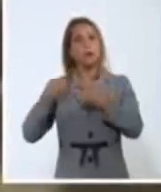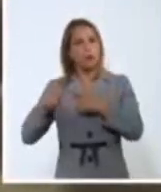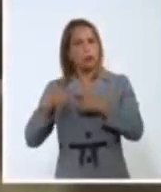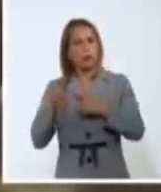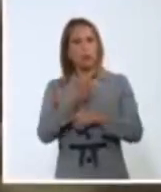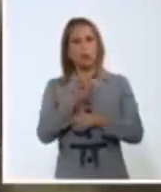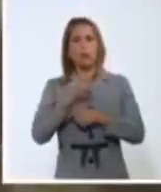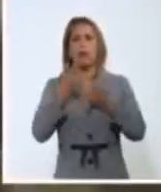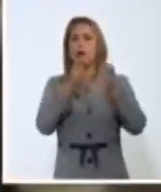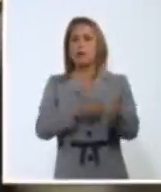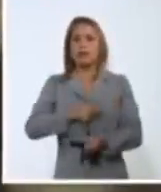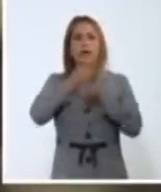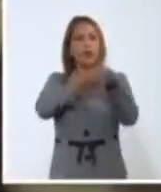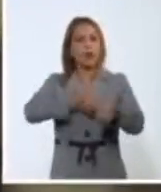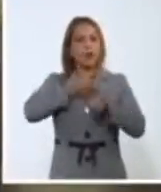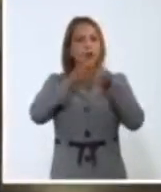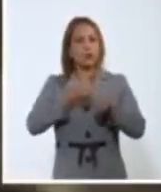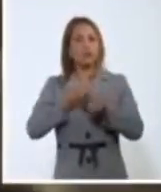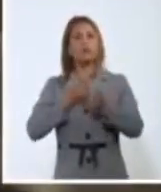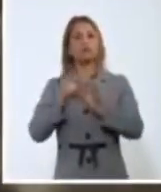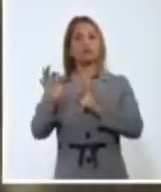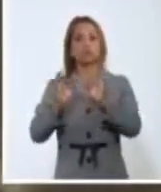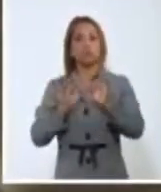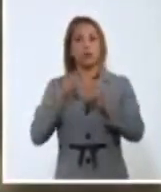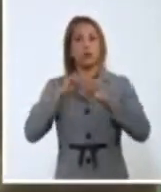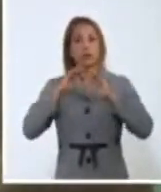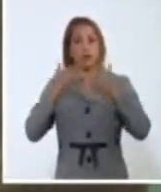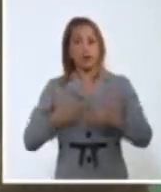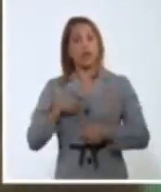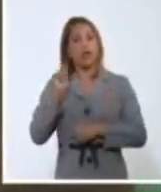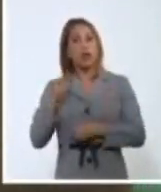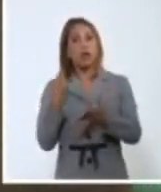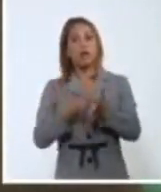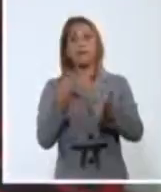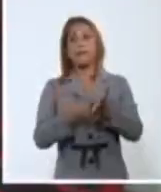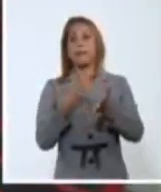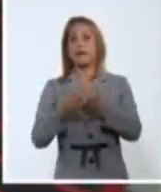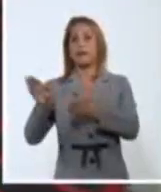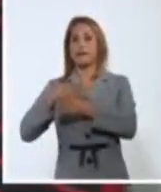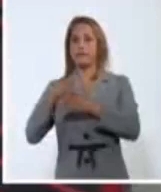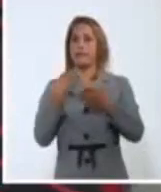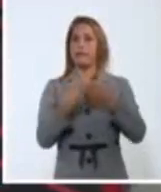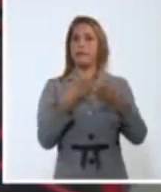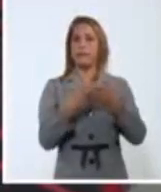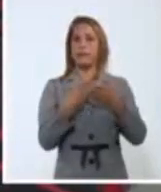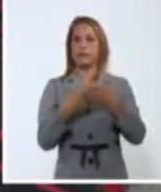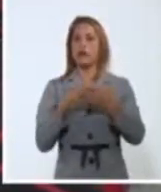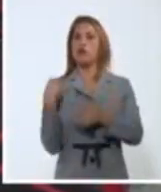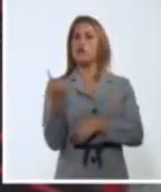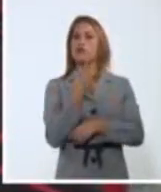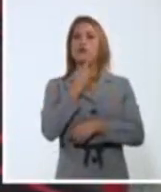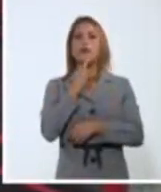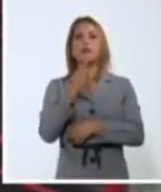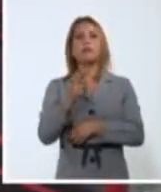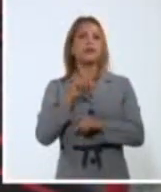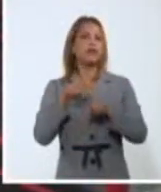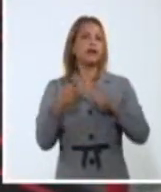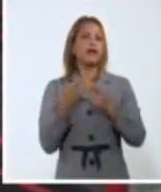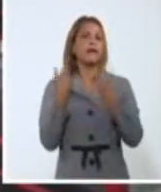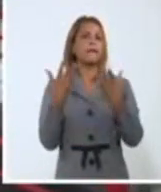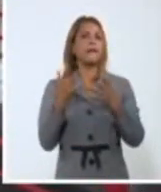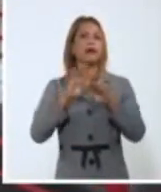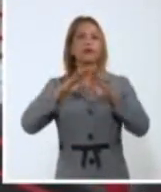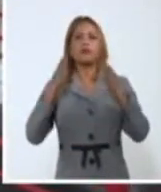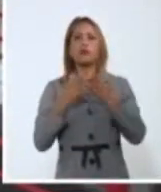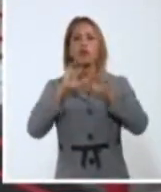en la agricultura y medios de protección, que hoy implican grandes gastos para las entidades, todos con una respuesta posible en las manos de estos